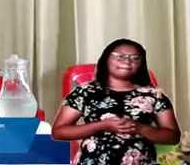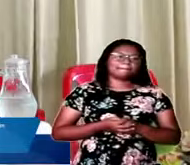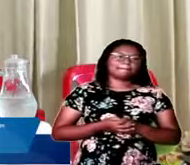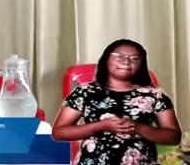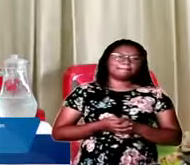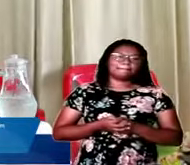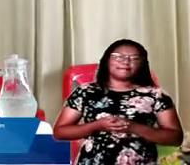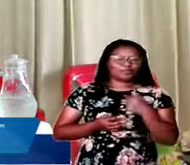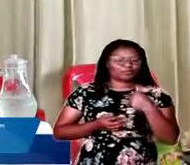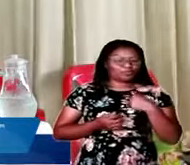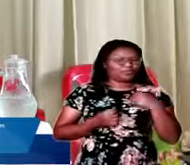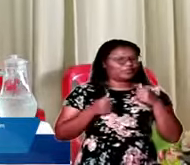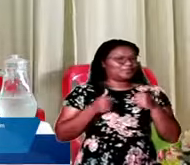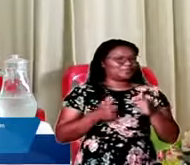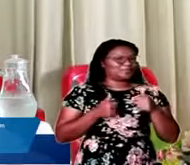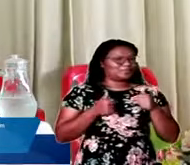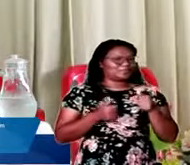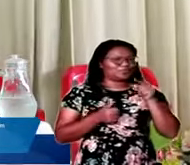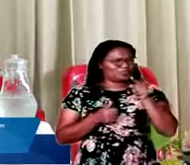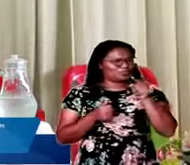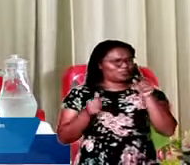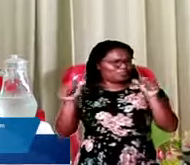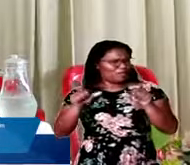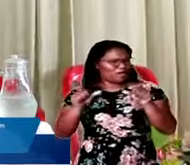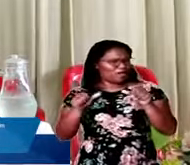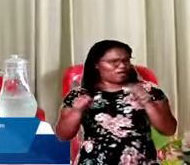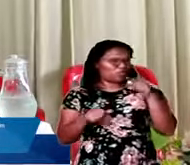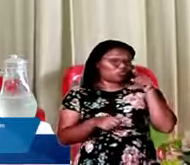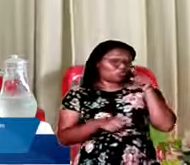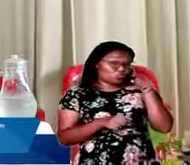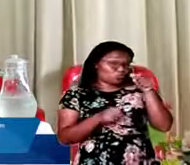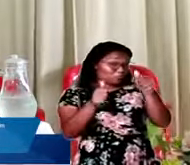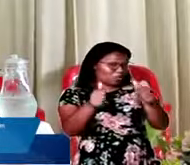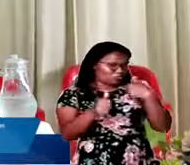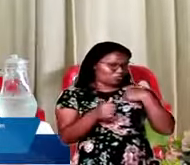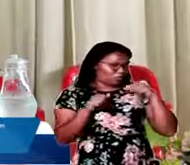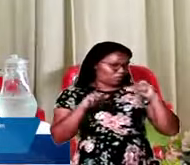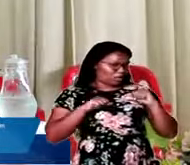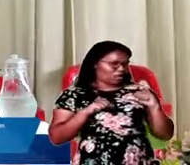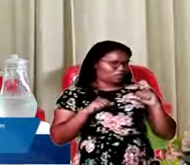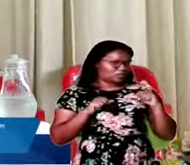Yo estoy bien, tú estás mal. Tú estás bien, yo estoy mal.